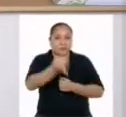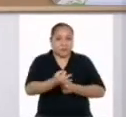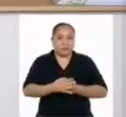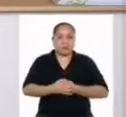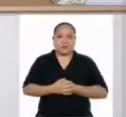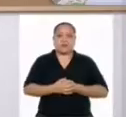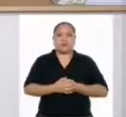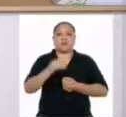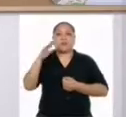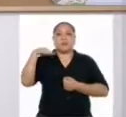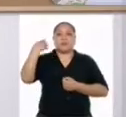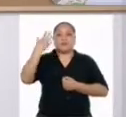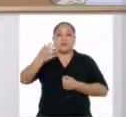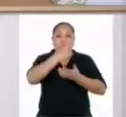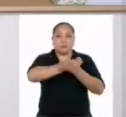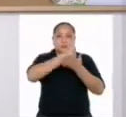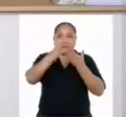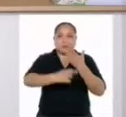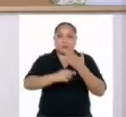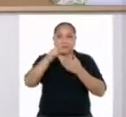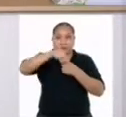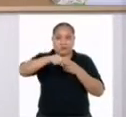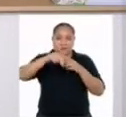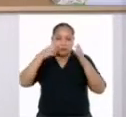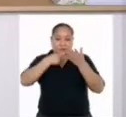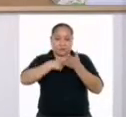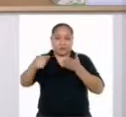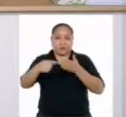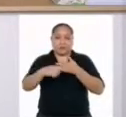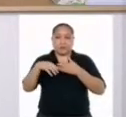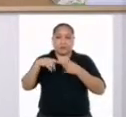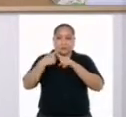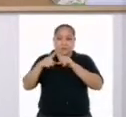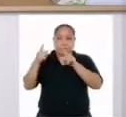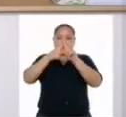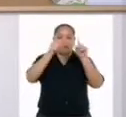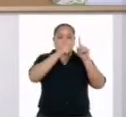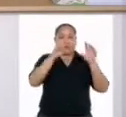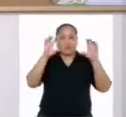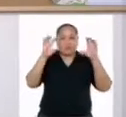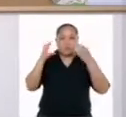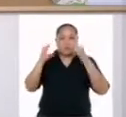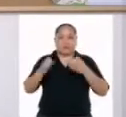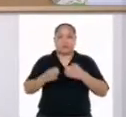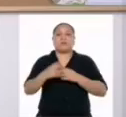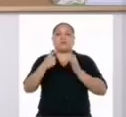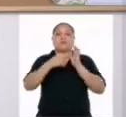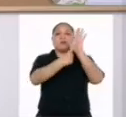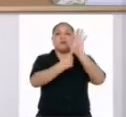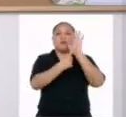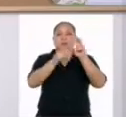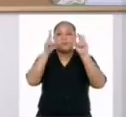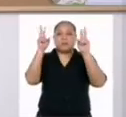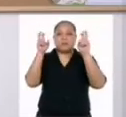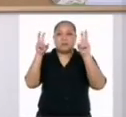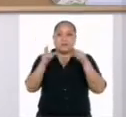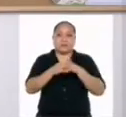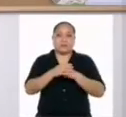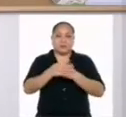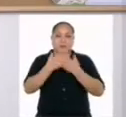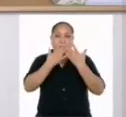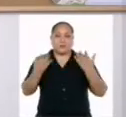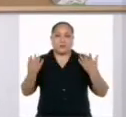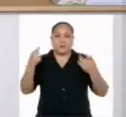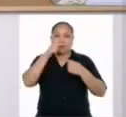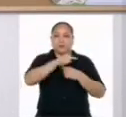reales. En los siguientes programas de esta semana, en las distintas áreas, se presentarán temáticas y